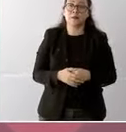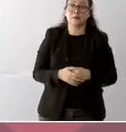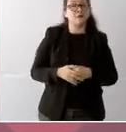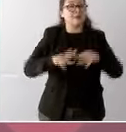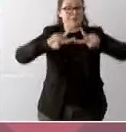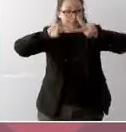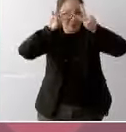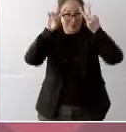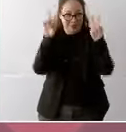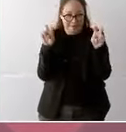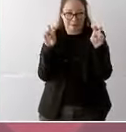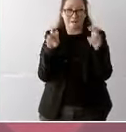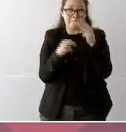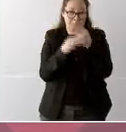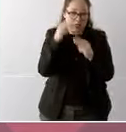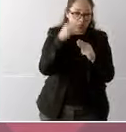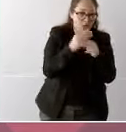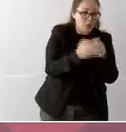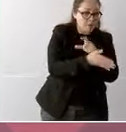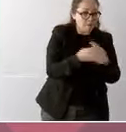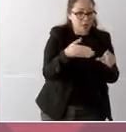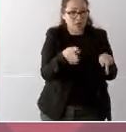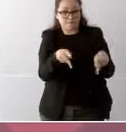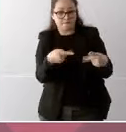y de pasajero,